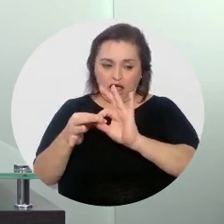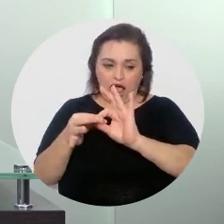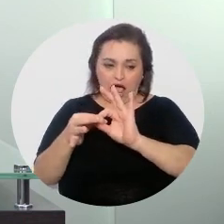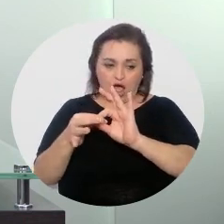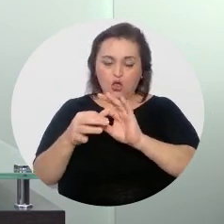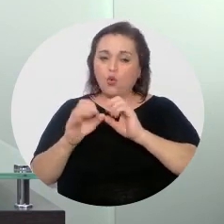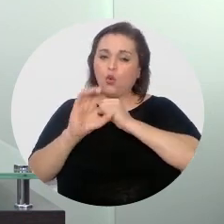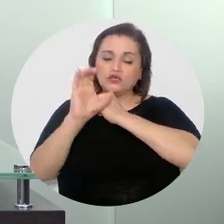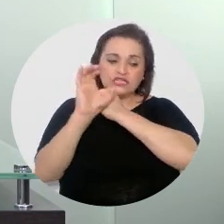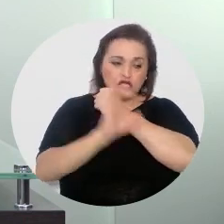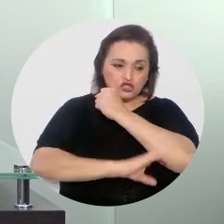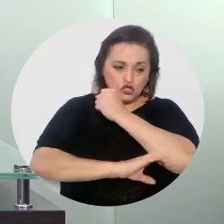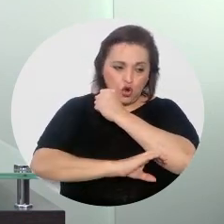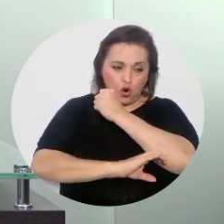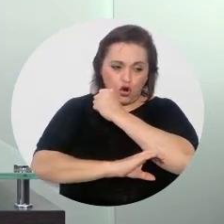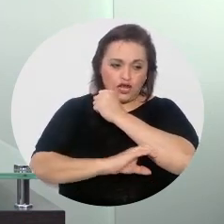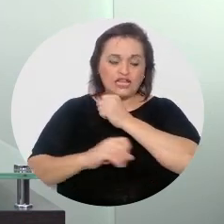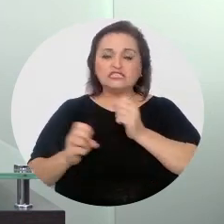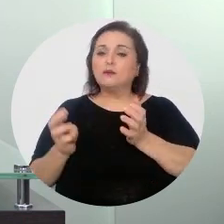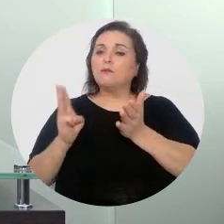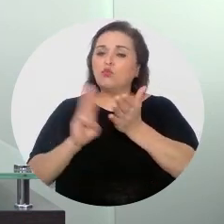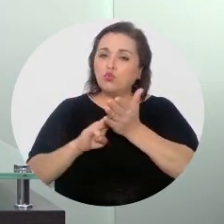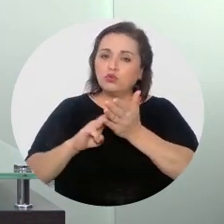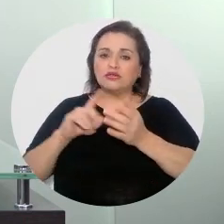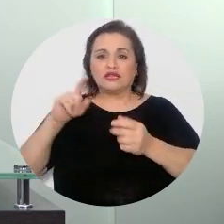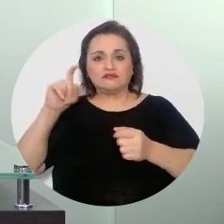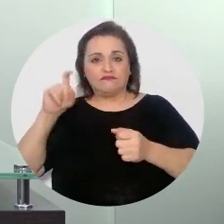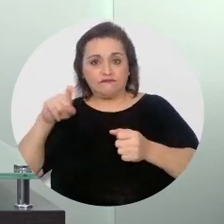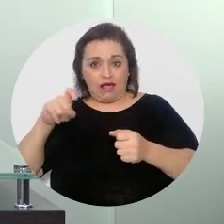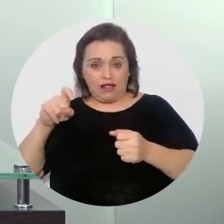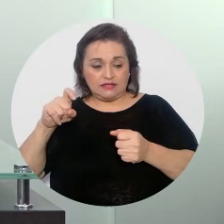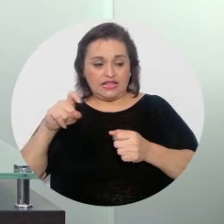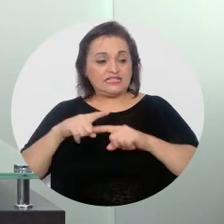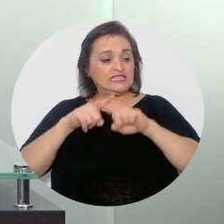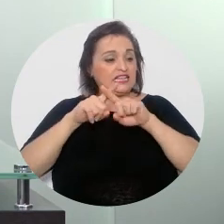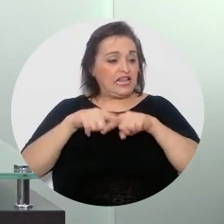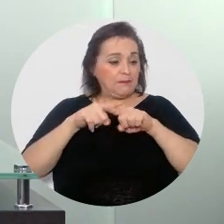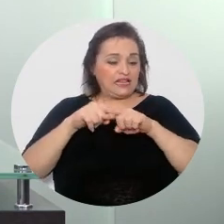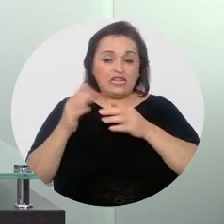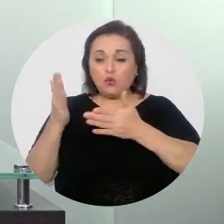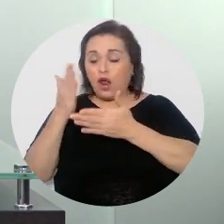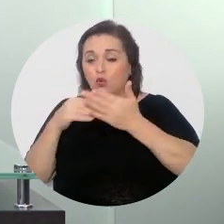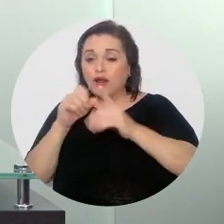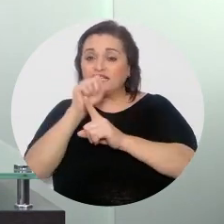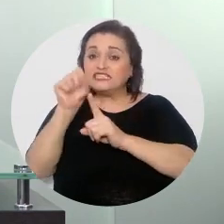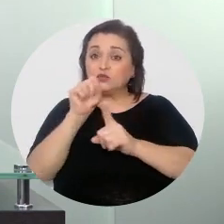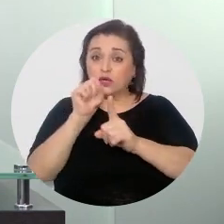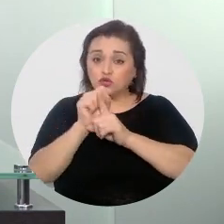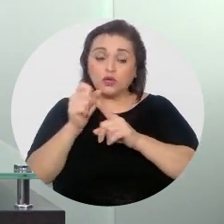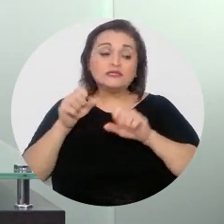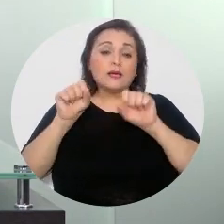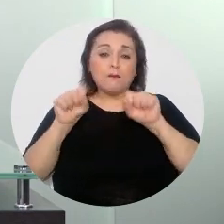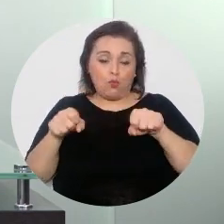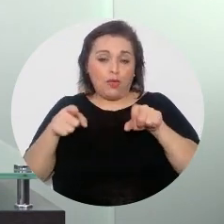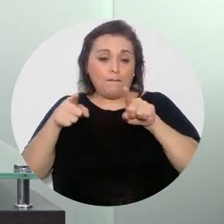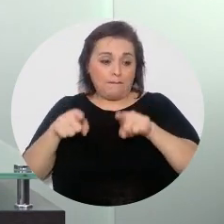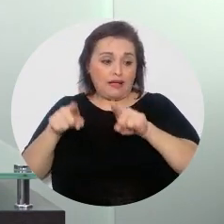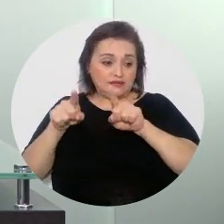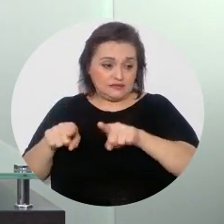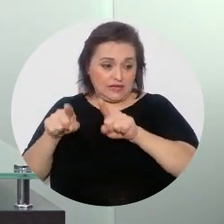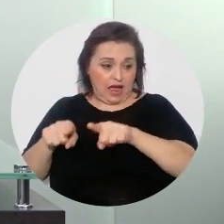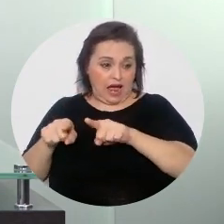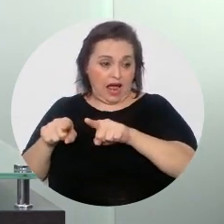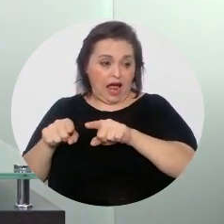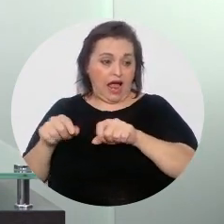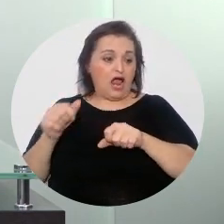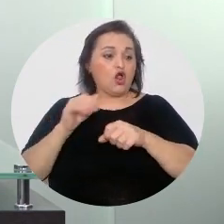se refiere en relación con sanciones, multas o faltas, dependiendo de algunas situaciones que podrían